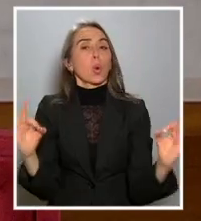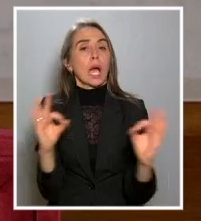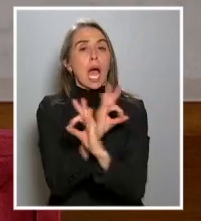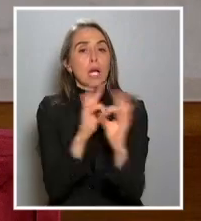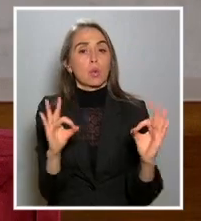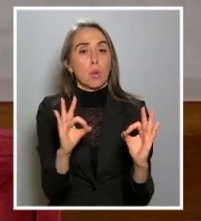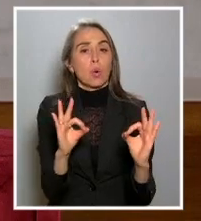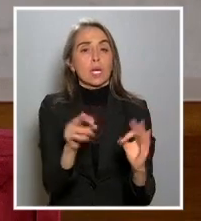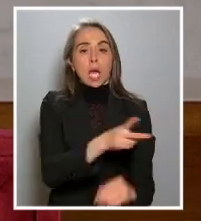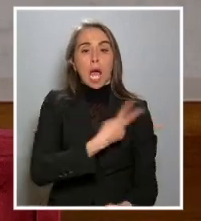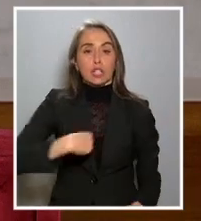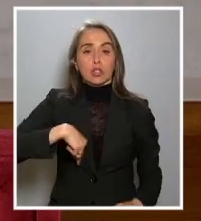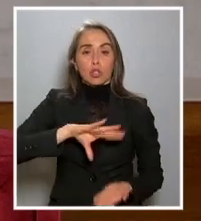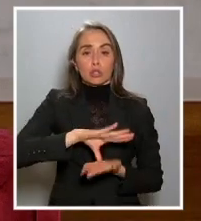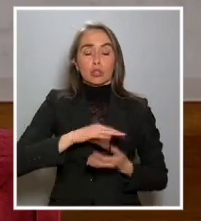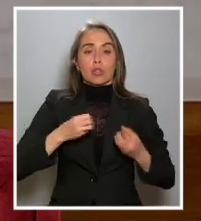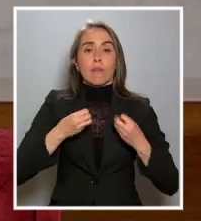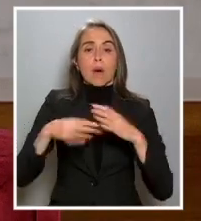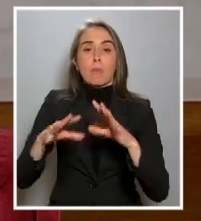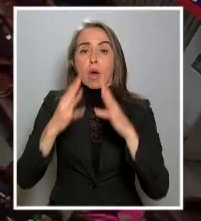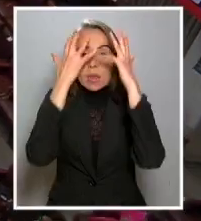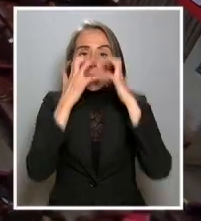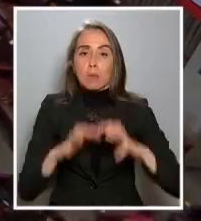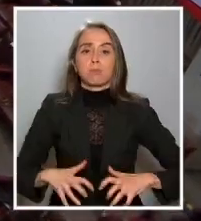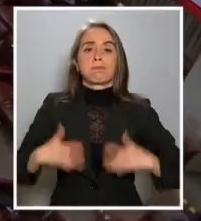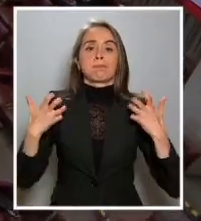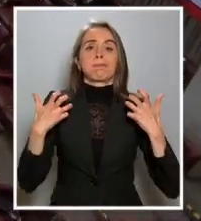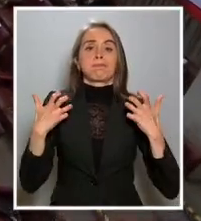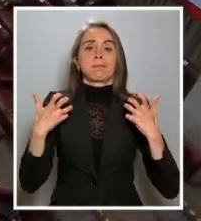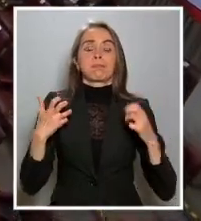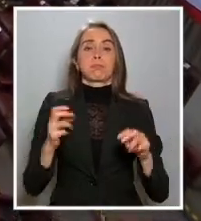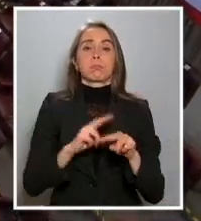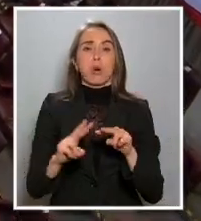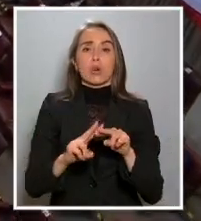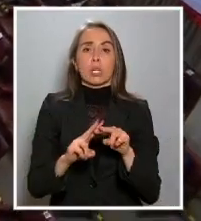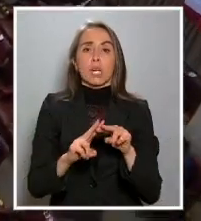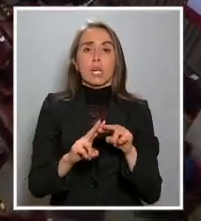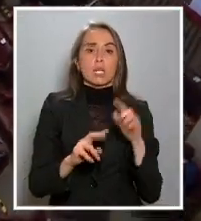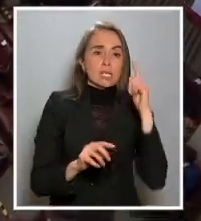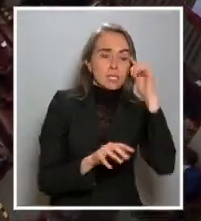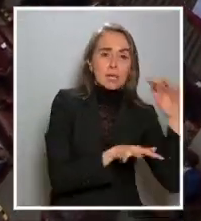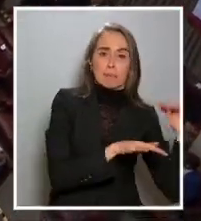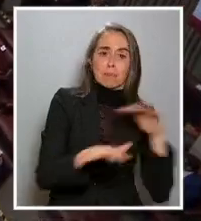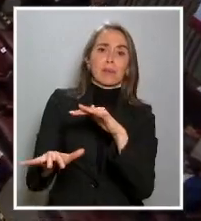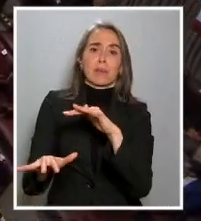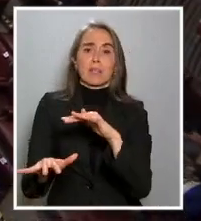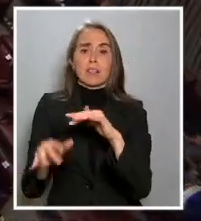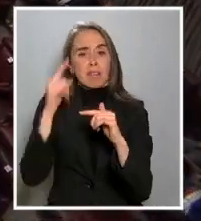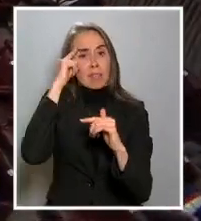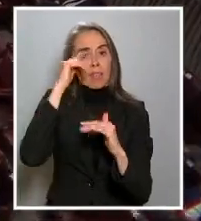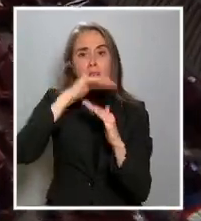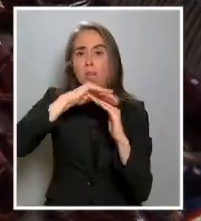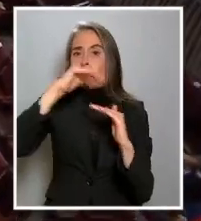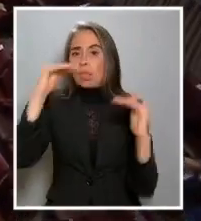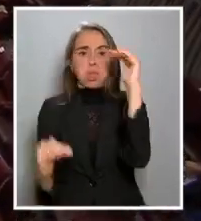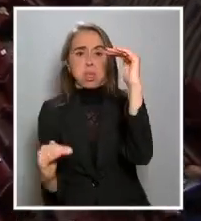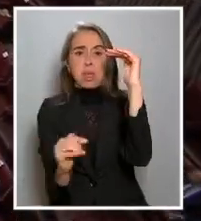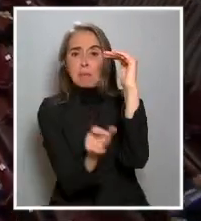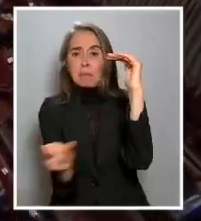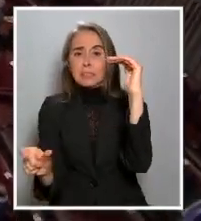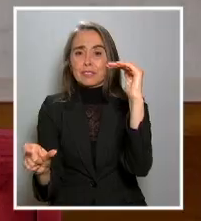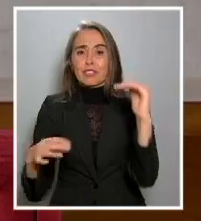Nunca dejaremos de indignarnos por acciones indiscriminadas y absolutamente desproporcionadas contra